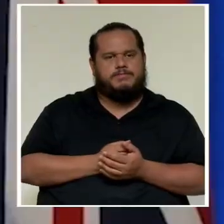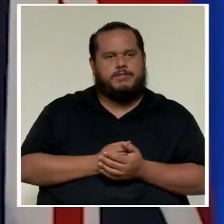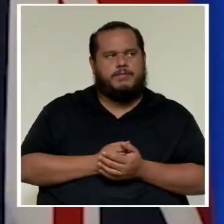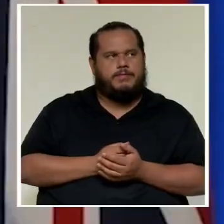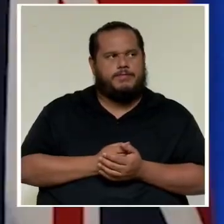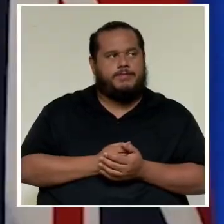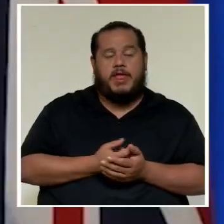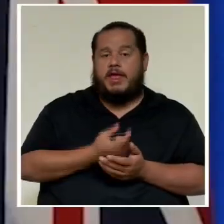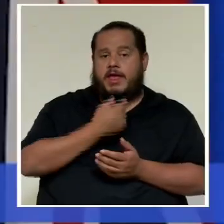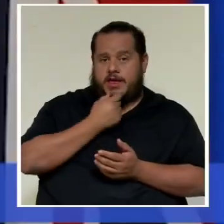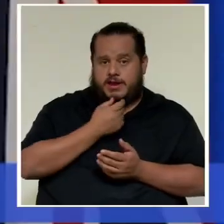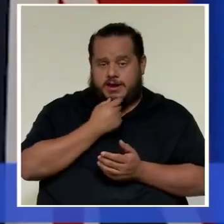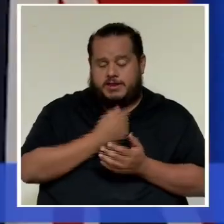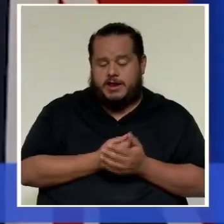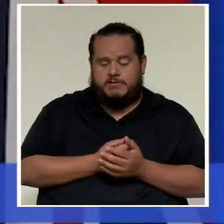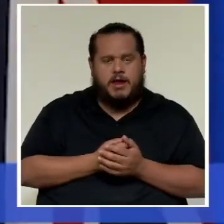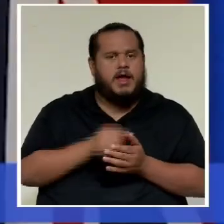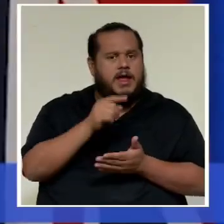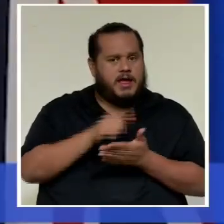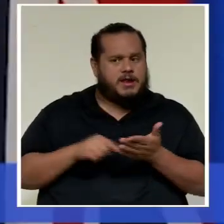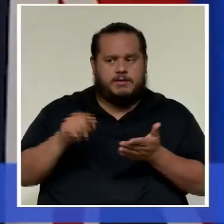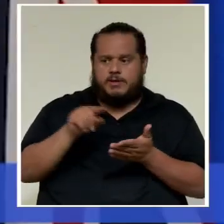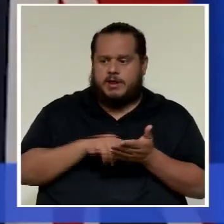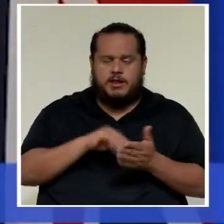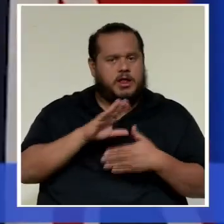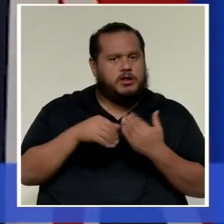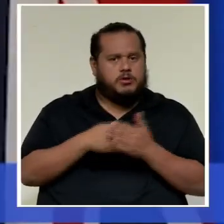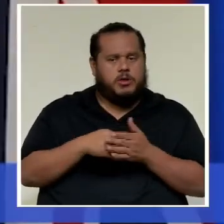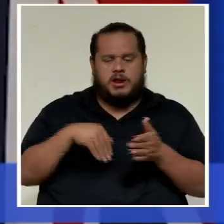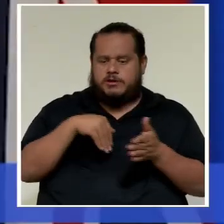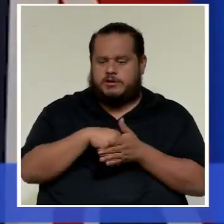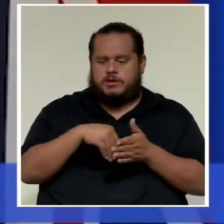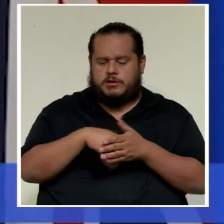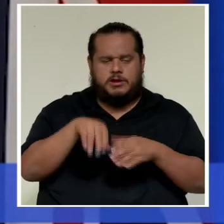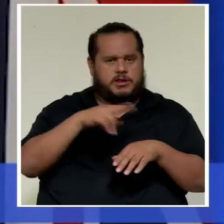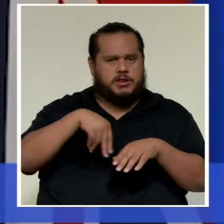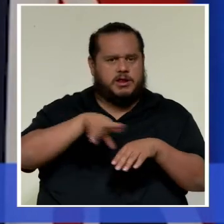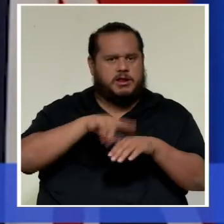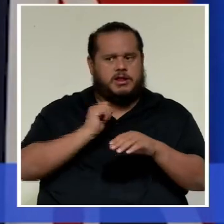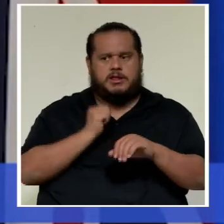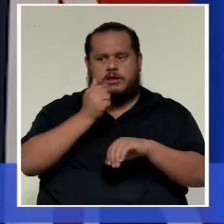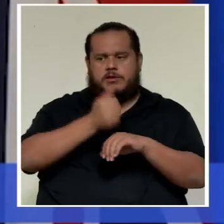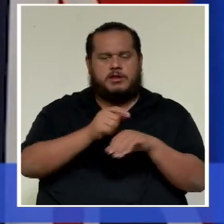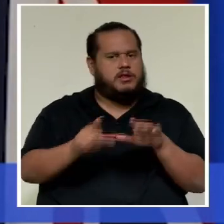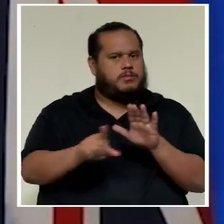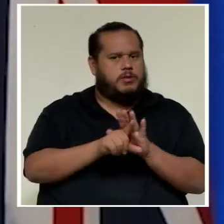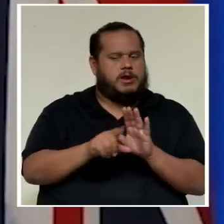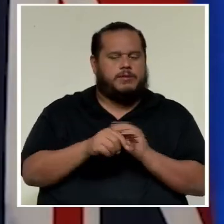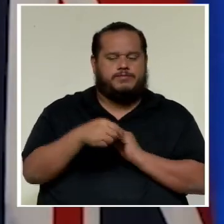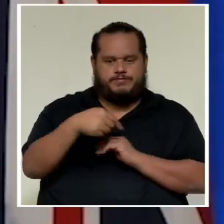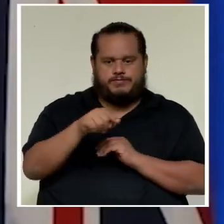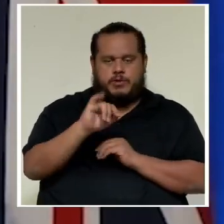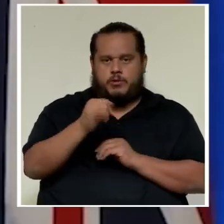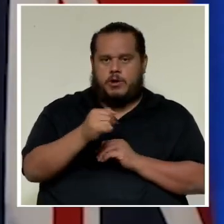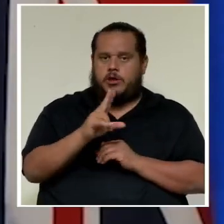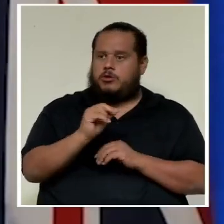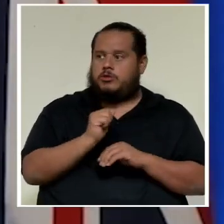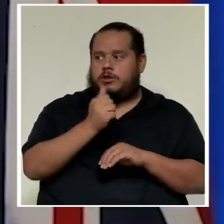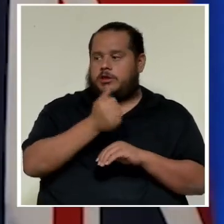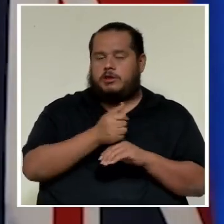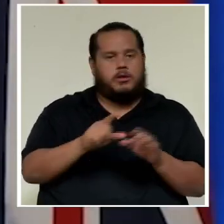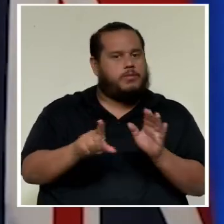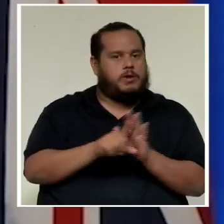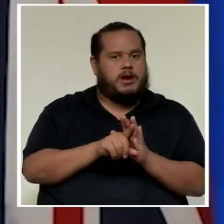En Inglaterra eliminaremos todas las restricciones nacionales establecidas por ley. Desde este jueves no será establecido por